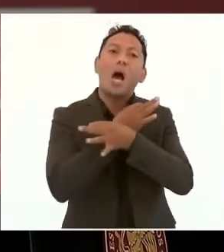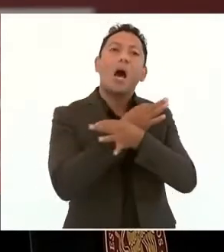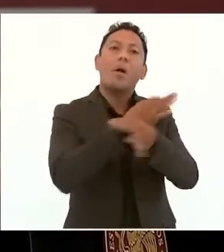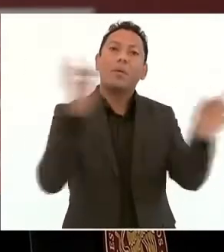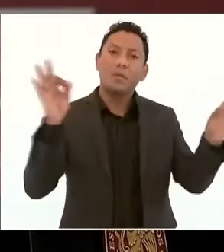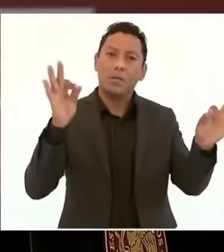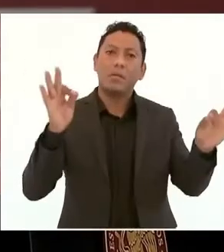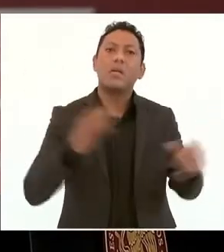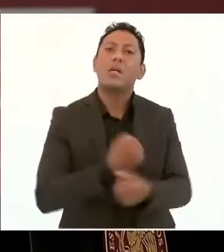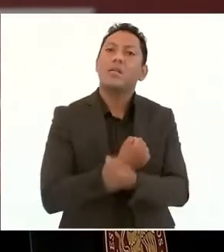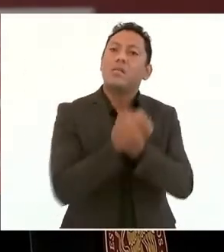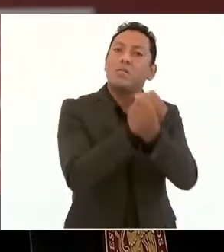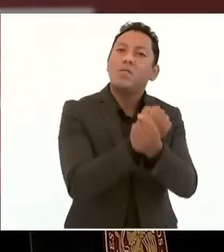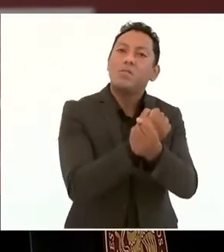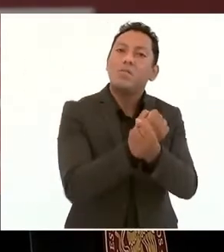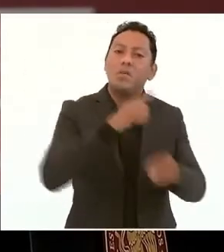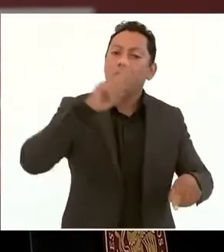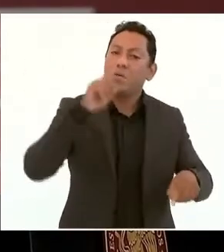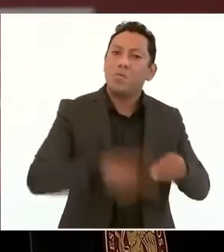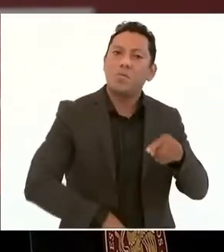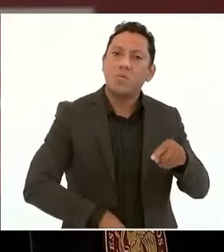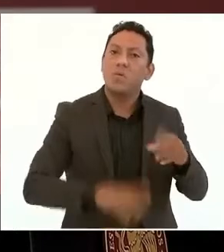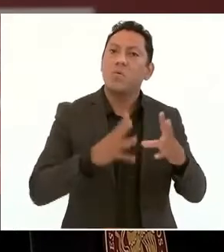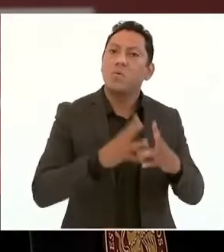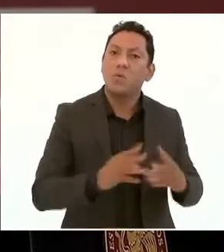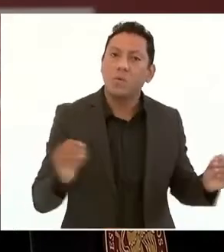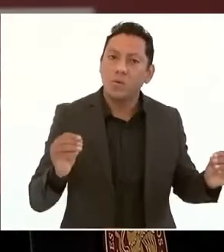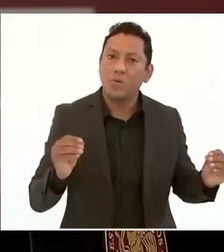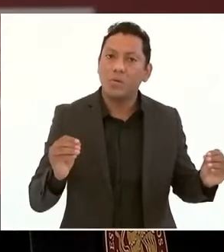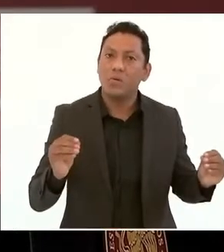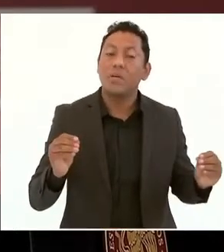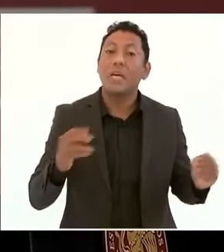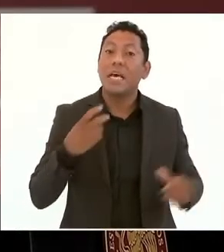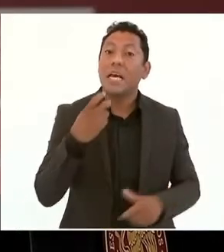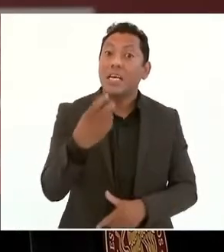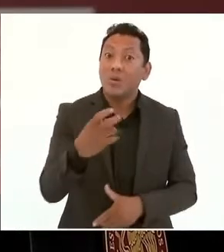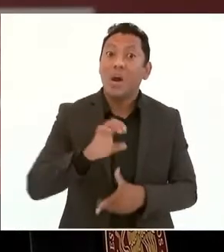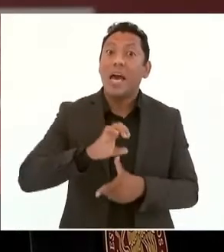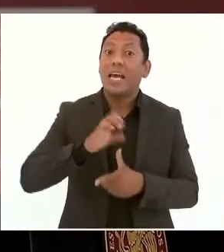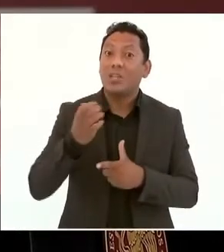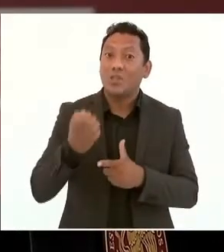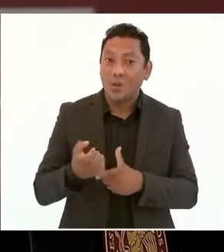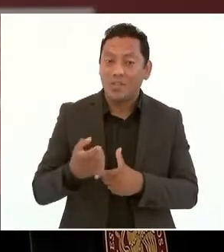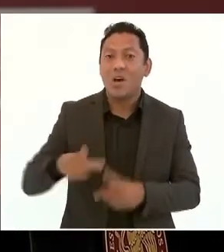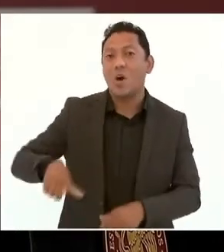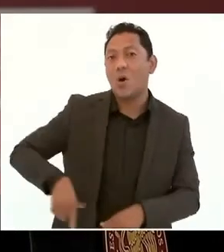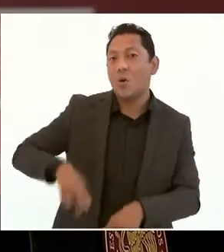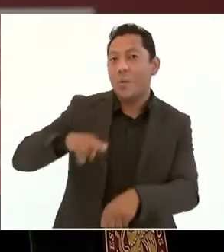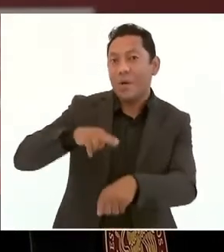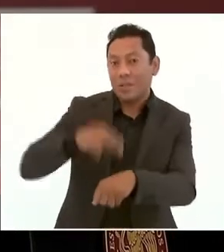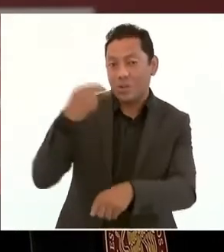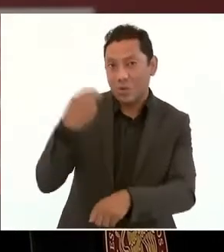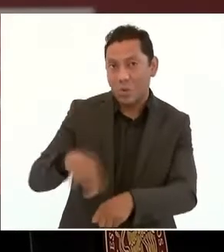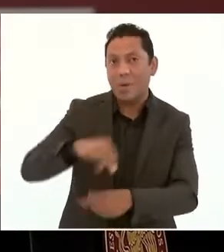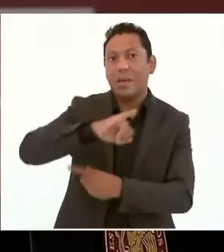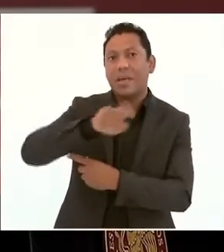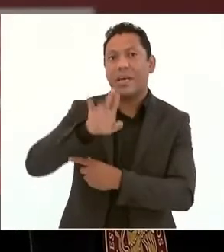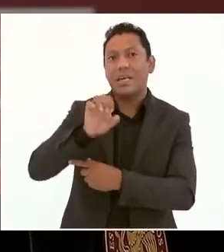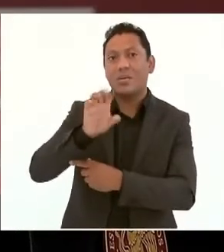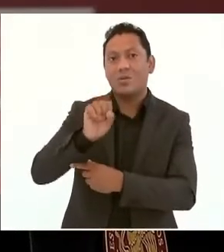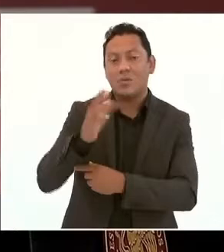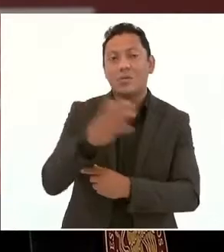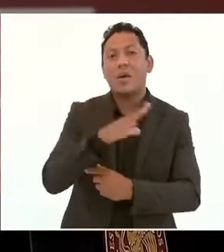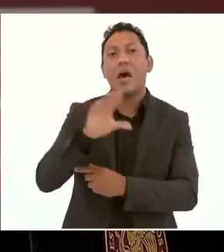la esclavitud. En ese entonces, el gobernador Jesús Agustín Castro Rivera,